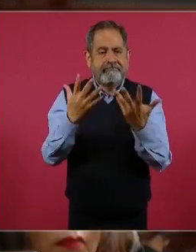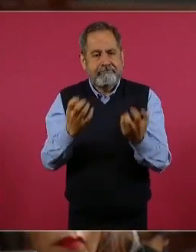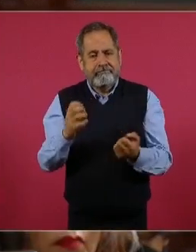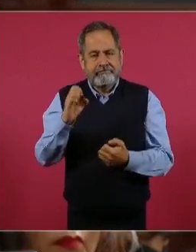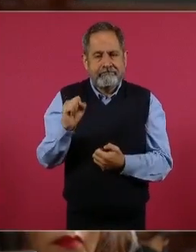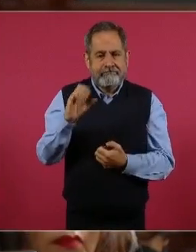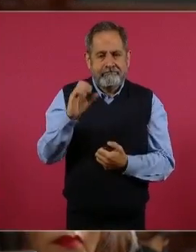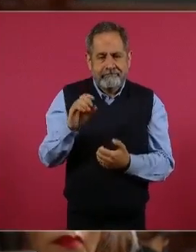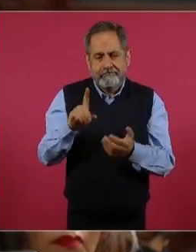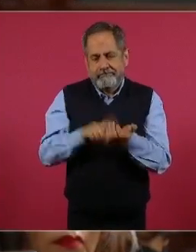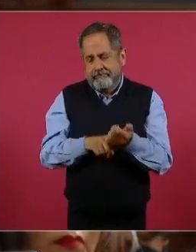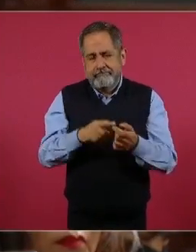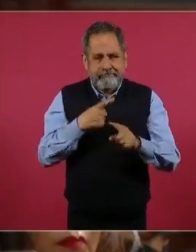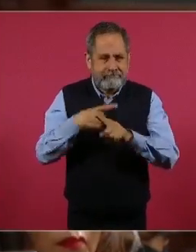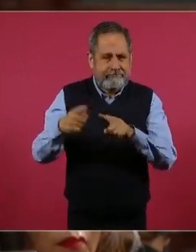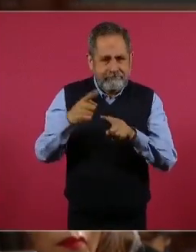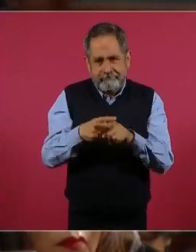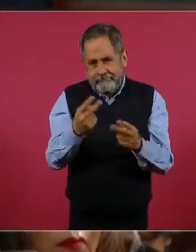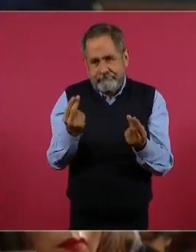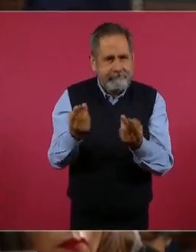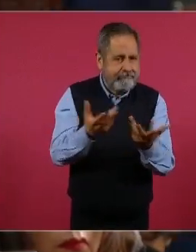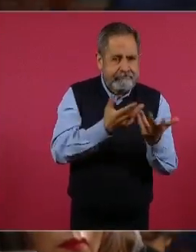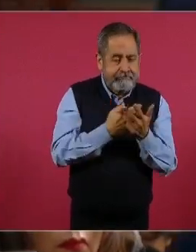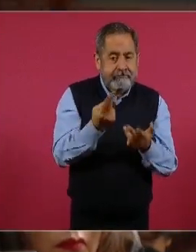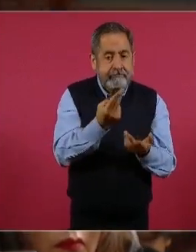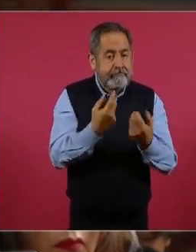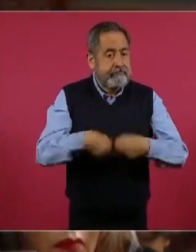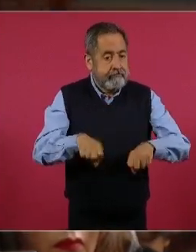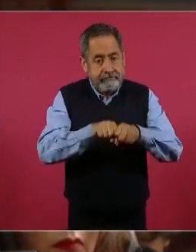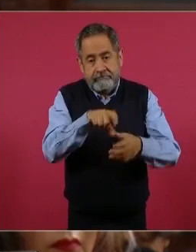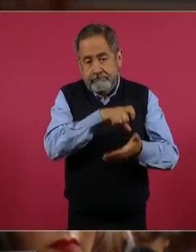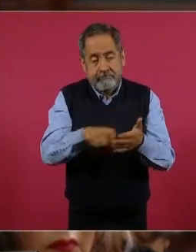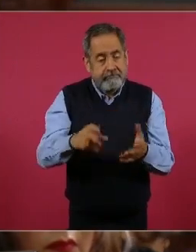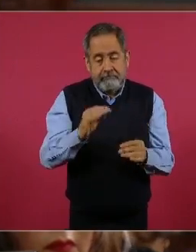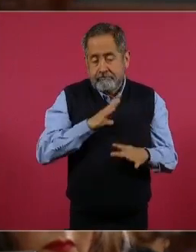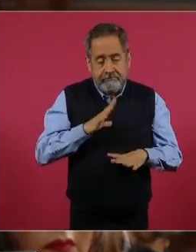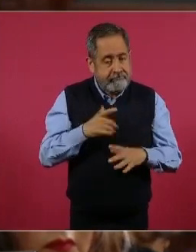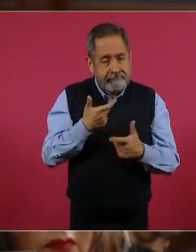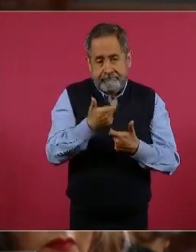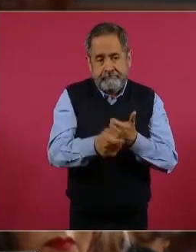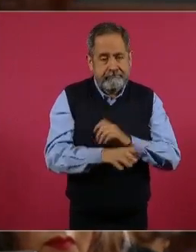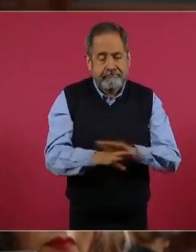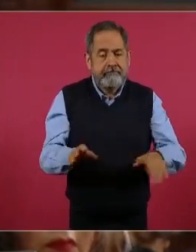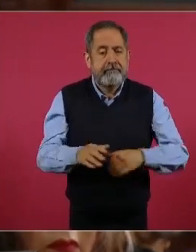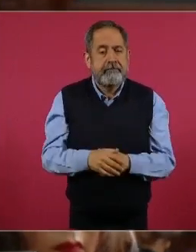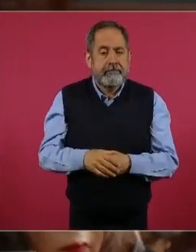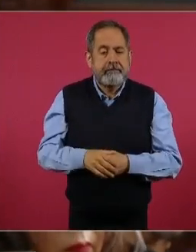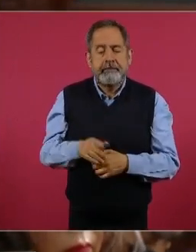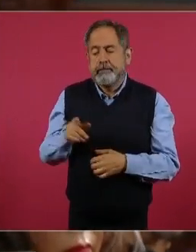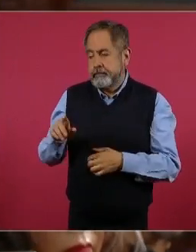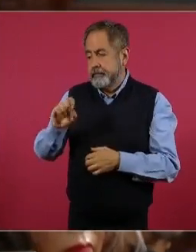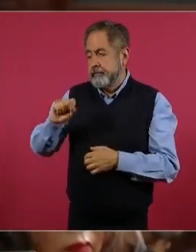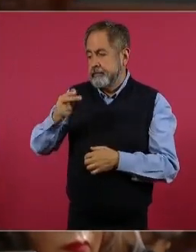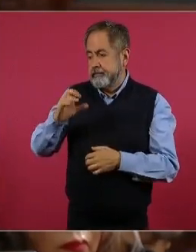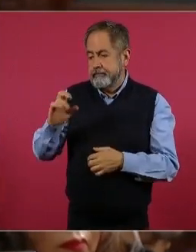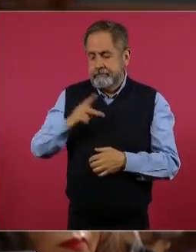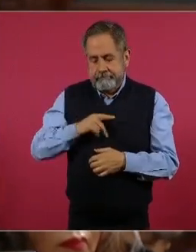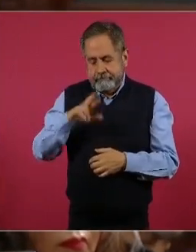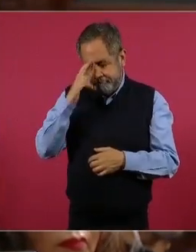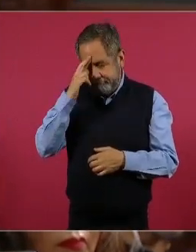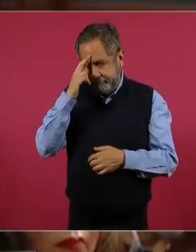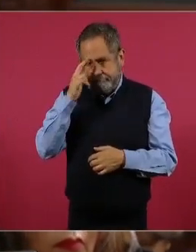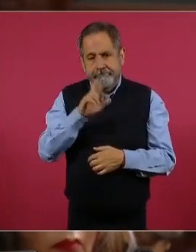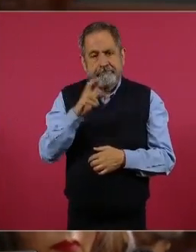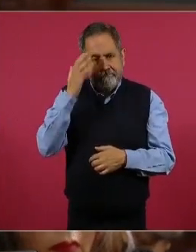sequías y necesitan los seguros. Y se reconoce que yo